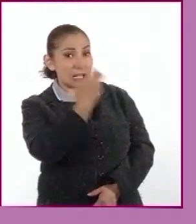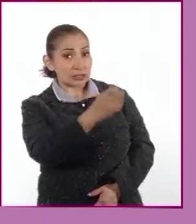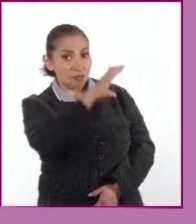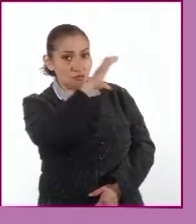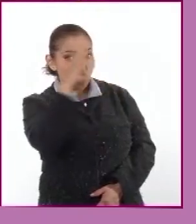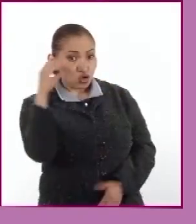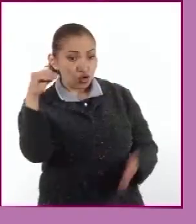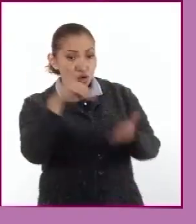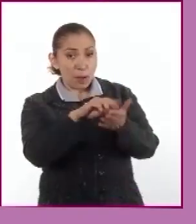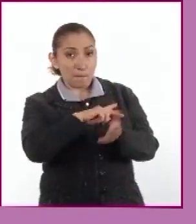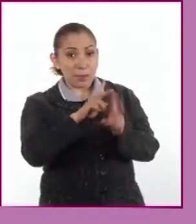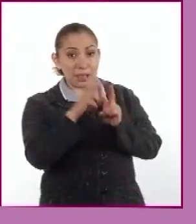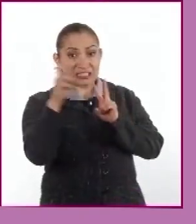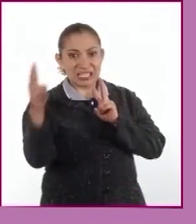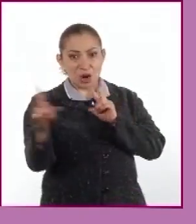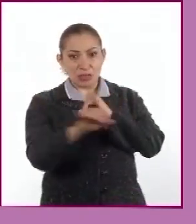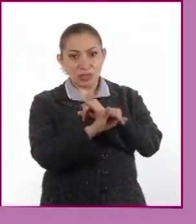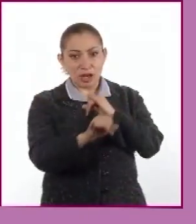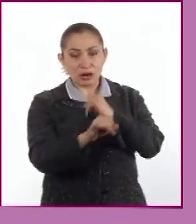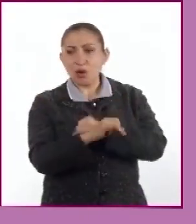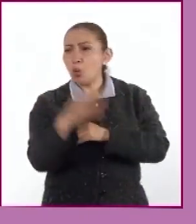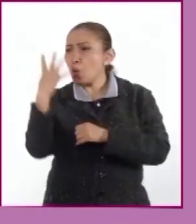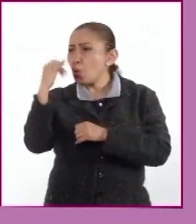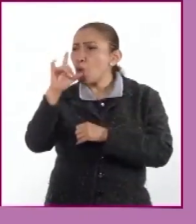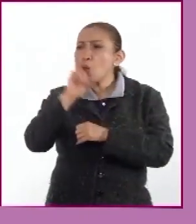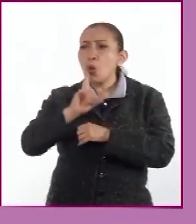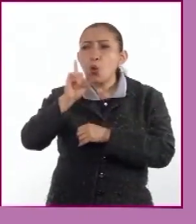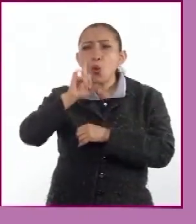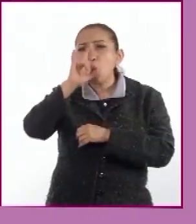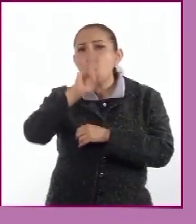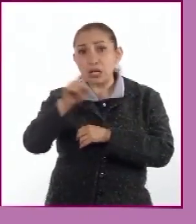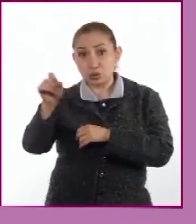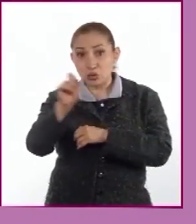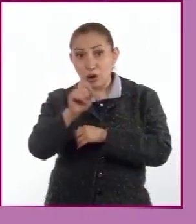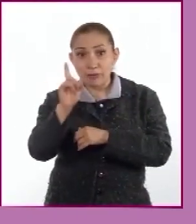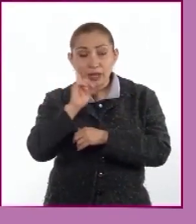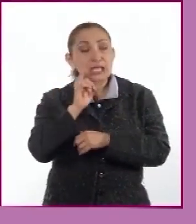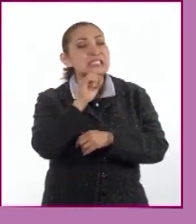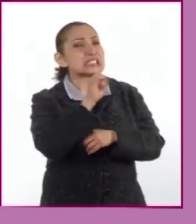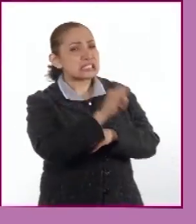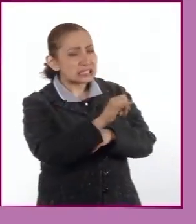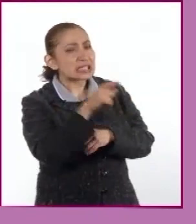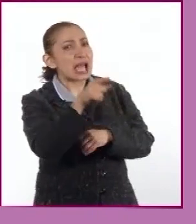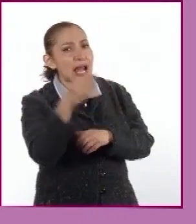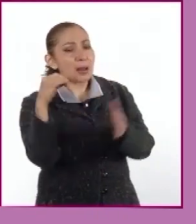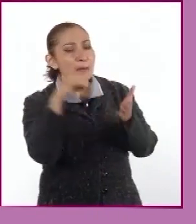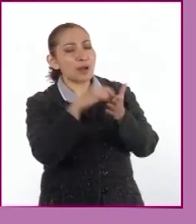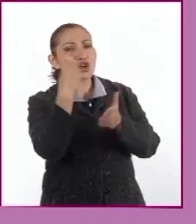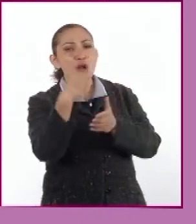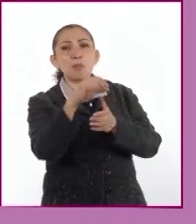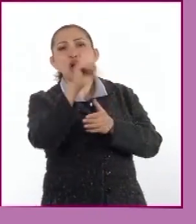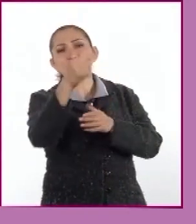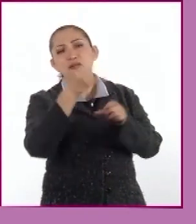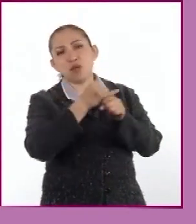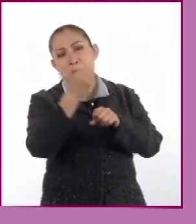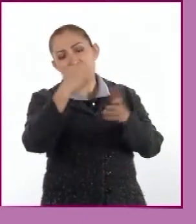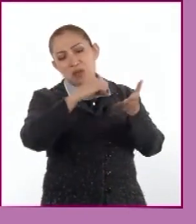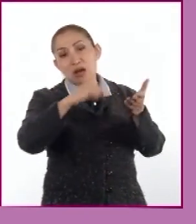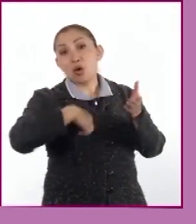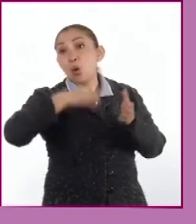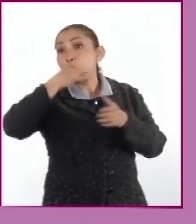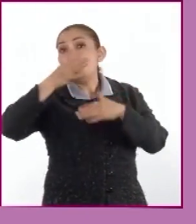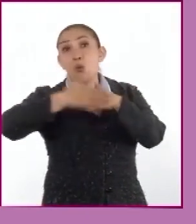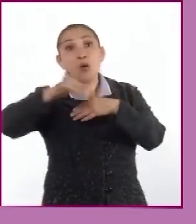que subió mi vecino en las redes sociales. Oye, qué bonita chica. ¿Dices que es su novia? Sí, él puso su nombre y otros datos de ella sin